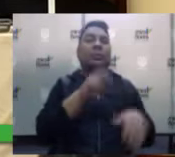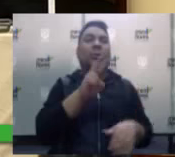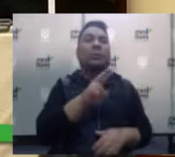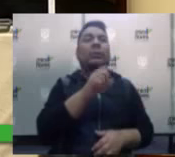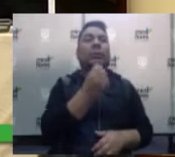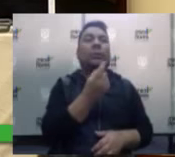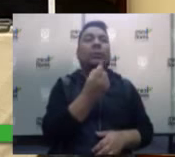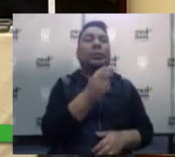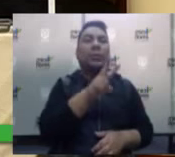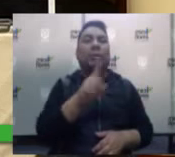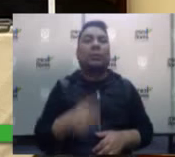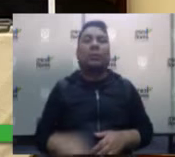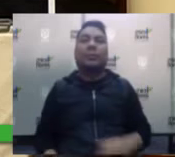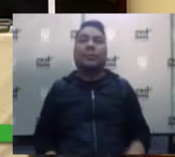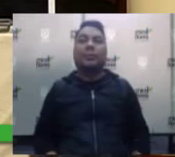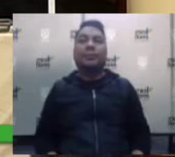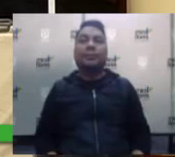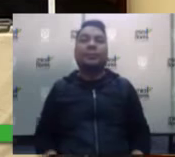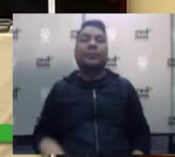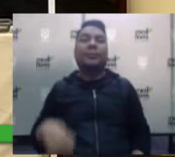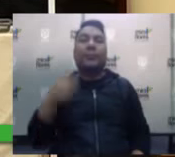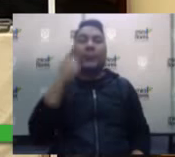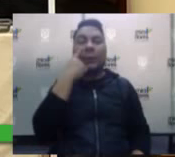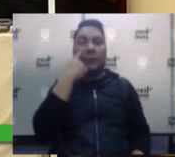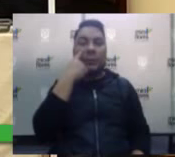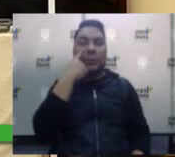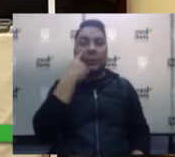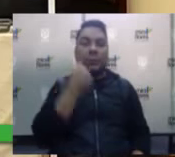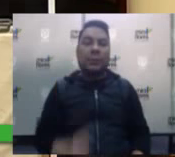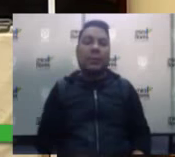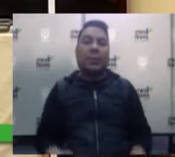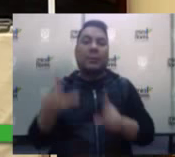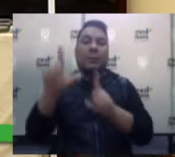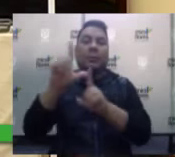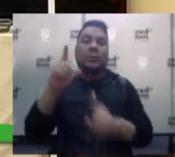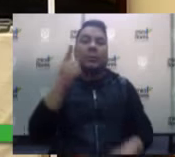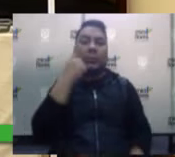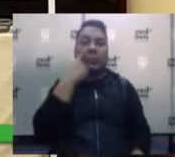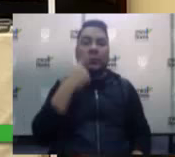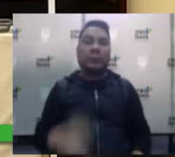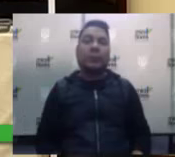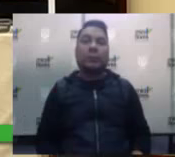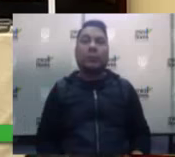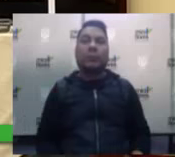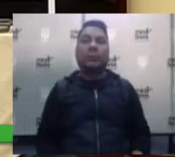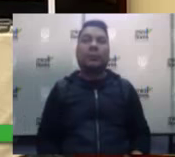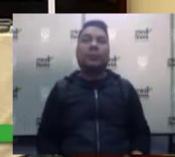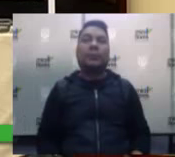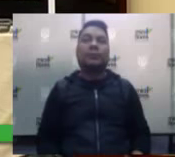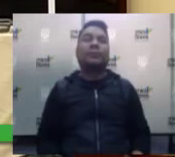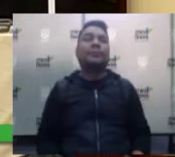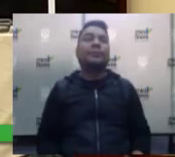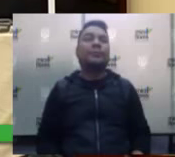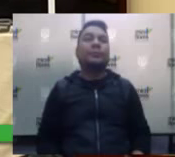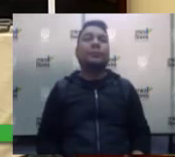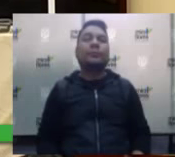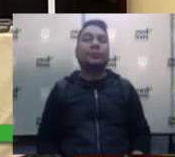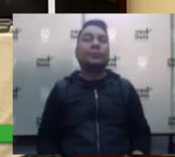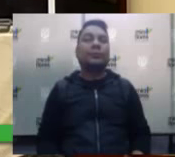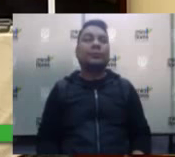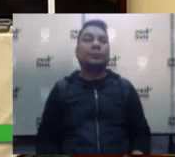al 1121. I. Letra I. Partido Democrático Somos Perú.